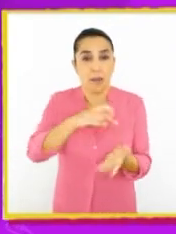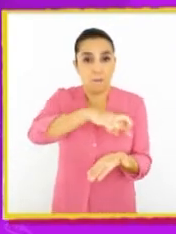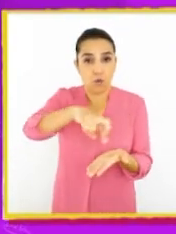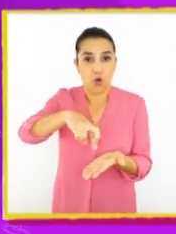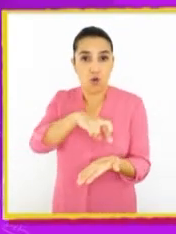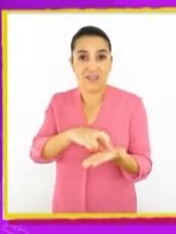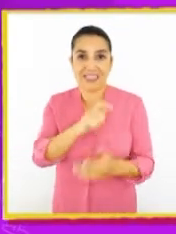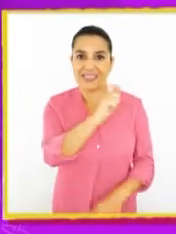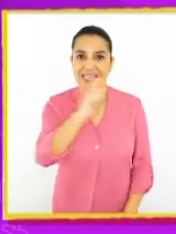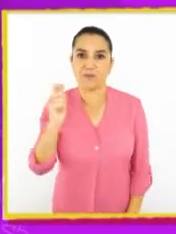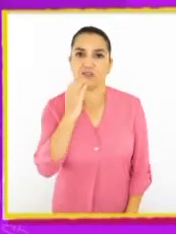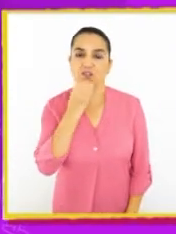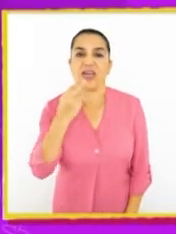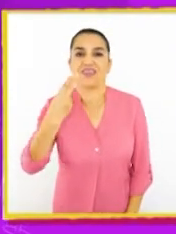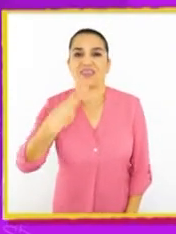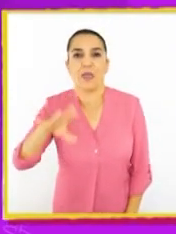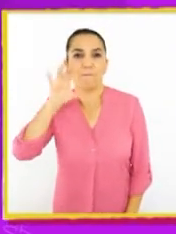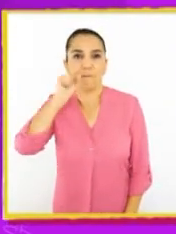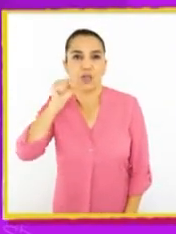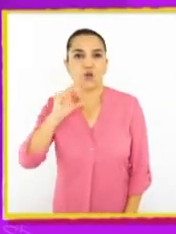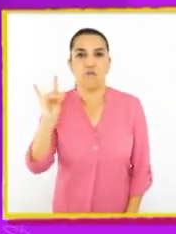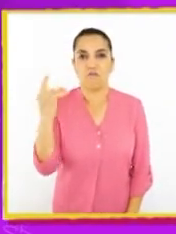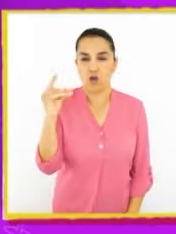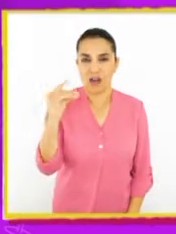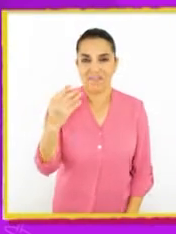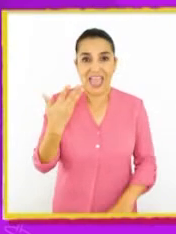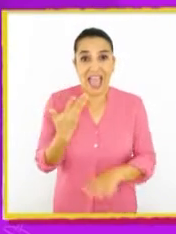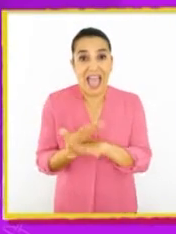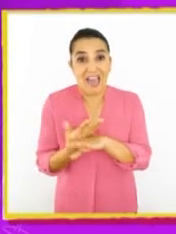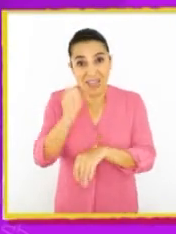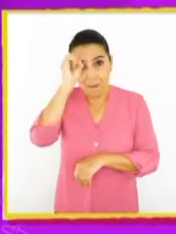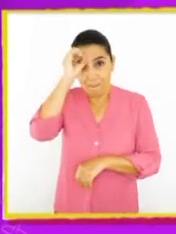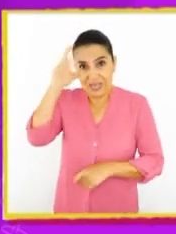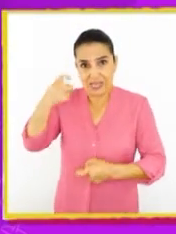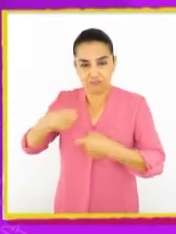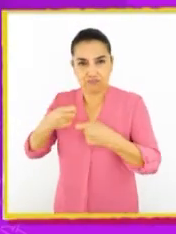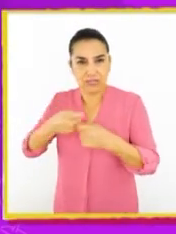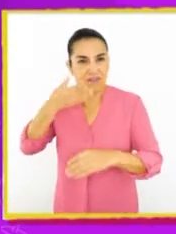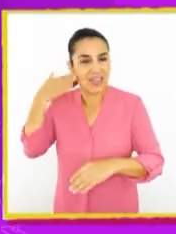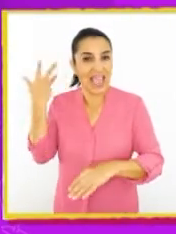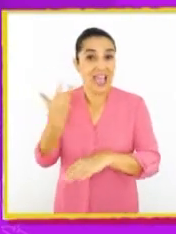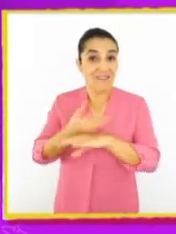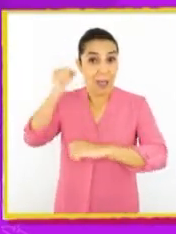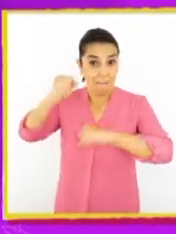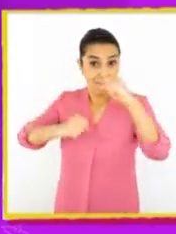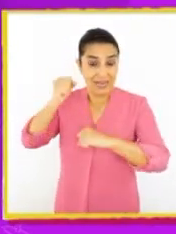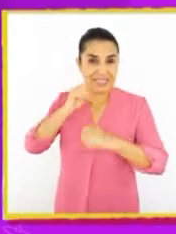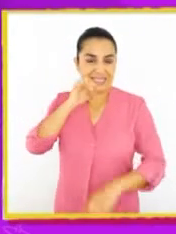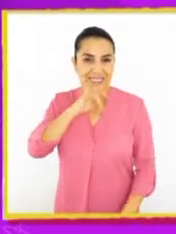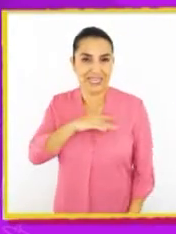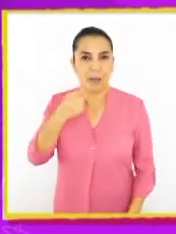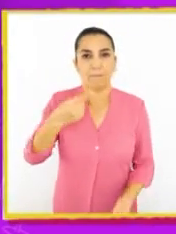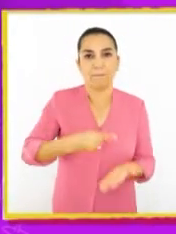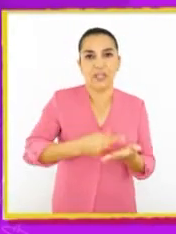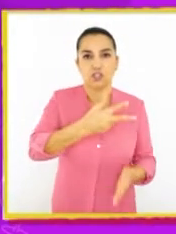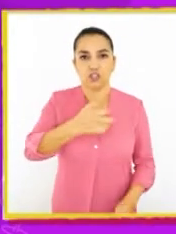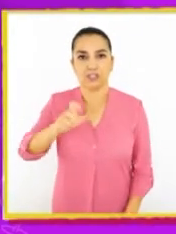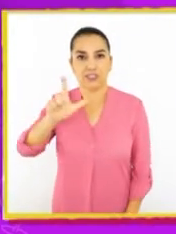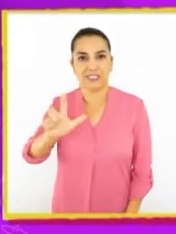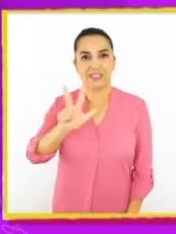Las provincias de Tarapacá y Antofagasta pertenecían a Perú y Bolivia. Había minas salitreras y existían empresas chilenas en el lugar.